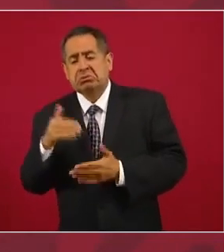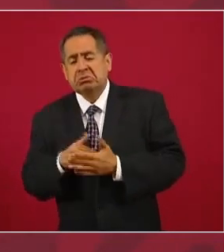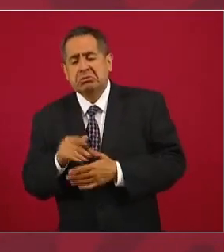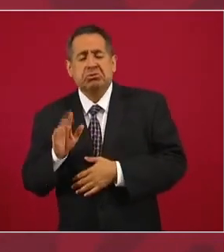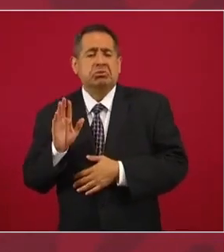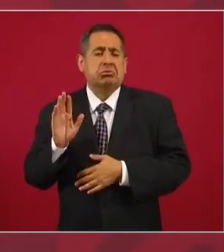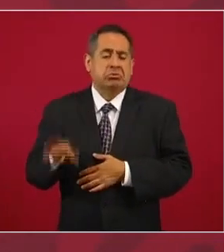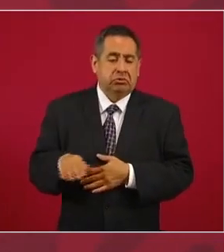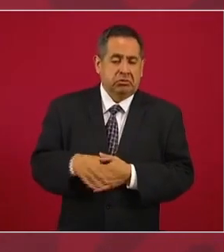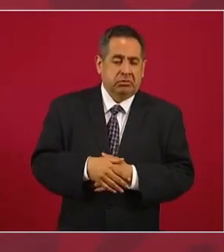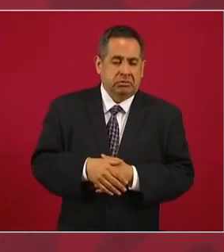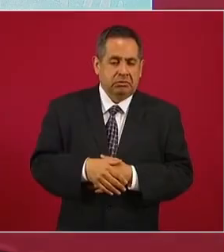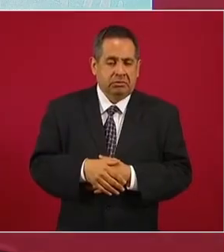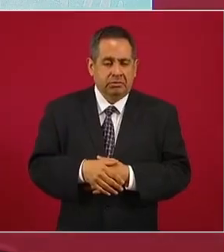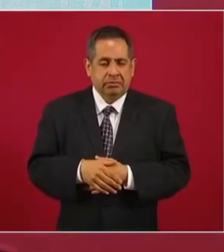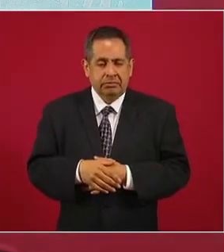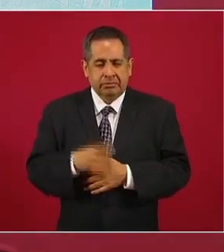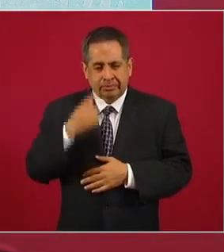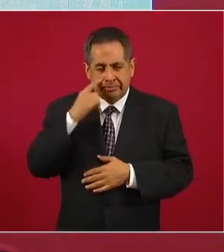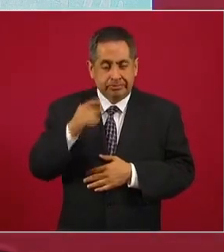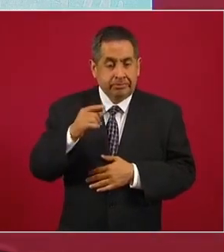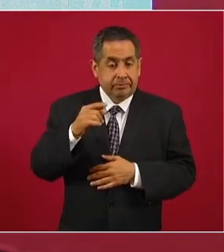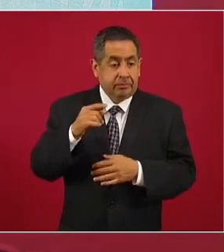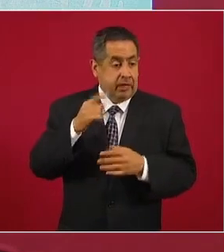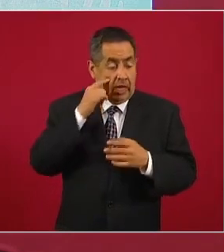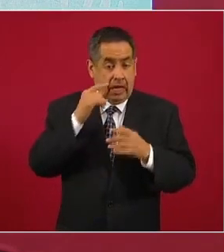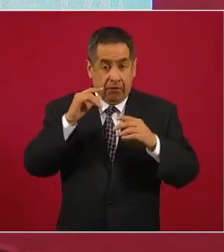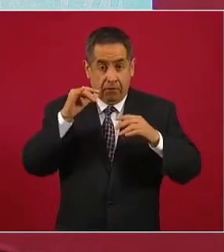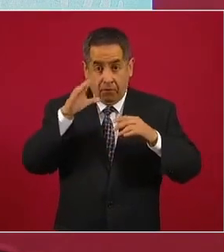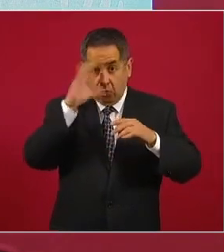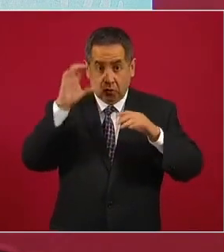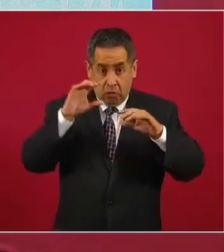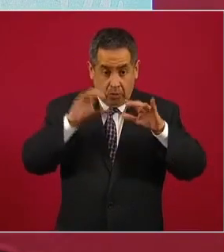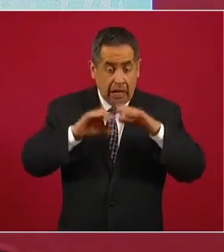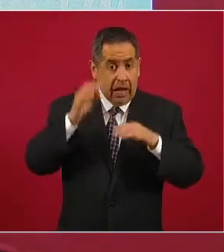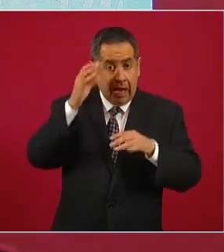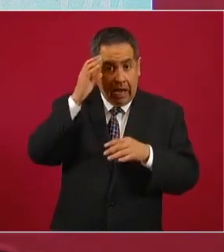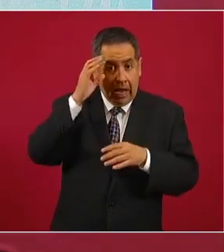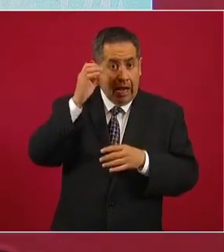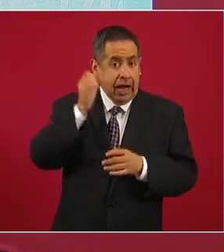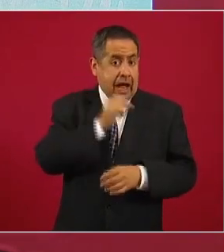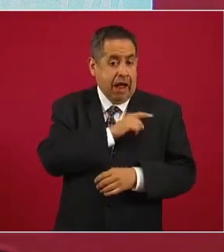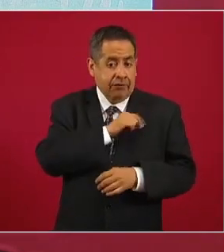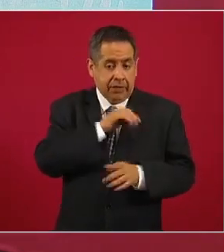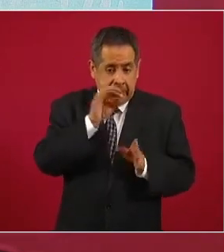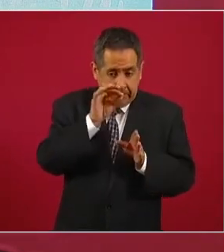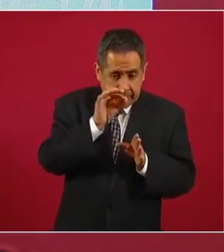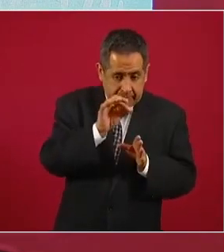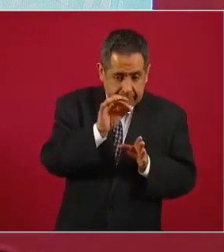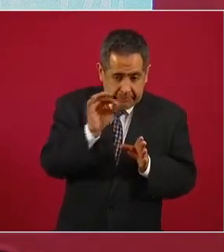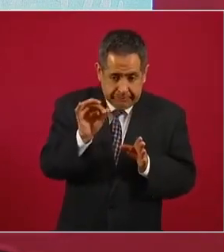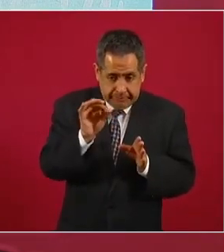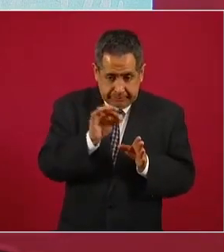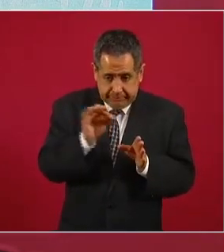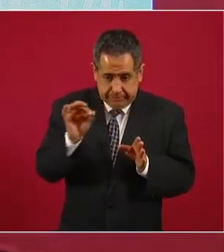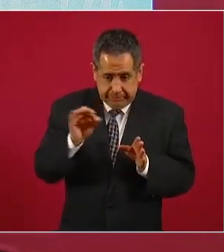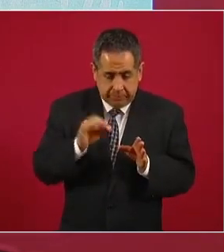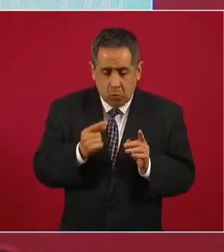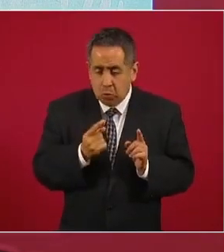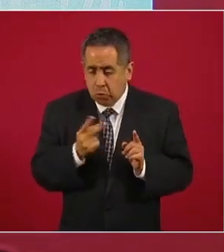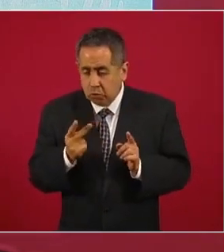350 mil, nos ponían alfileres en las fotos a cada uno y con notario público